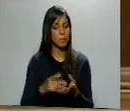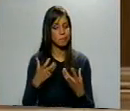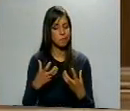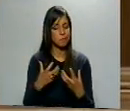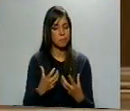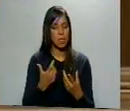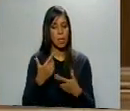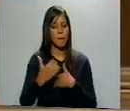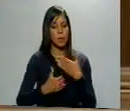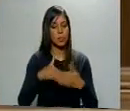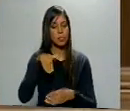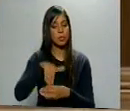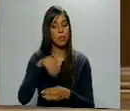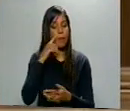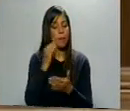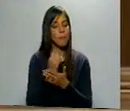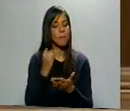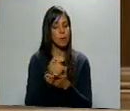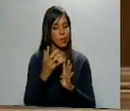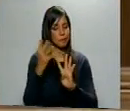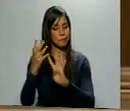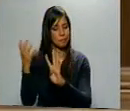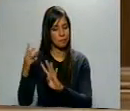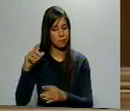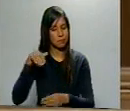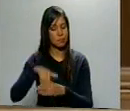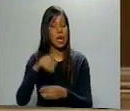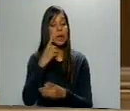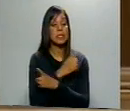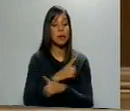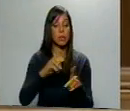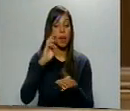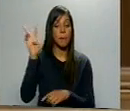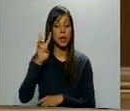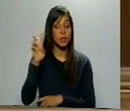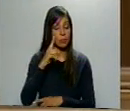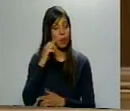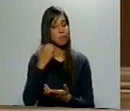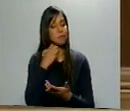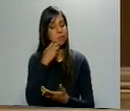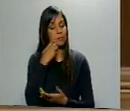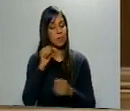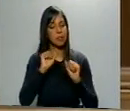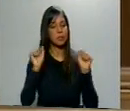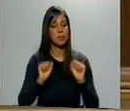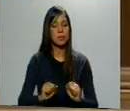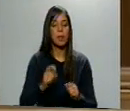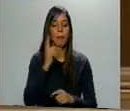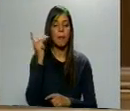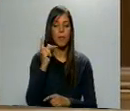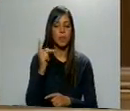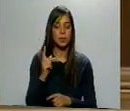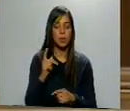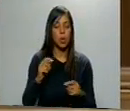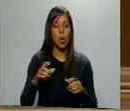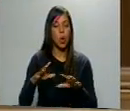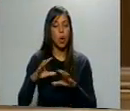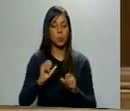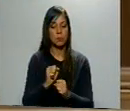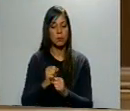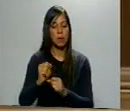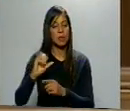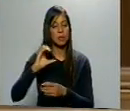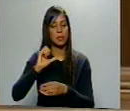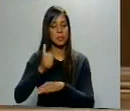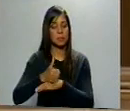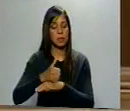procesos electorales evidencia la fortaleza y el vigor de la democracia, su sistema de partidos y la confianza en el sistema